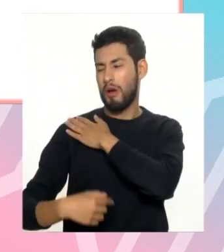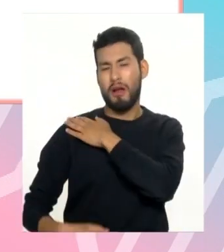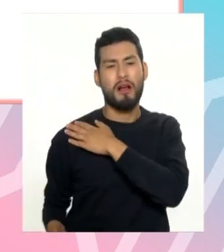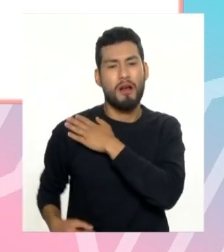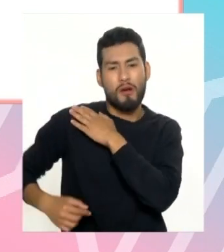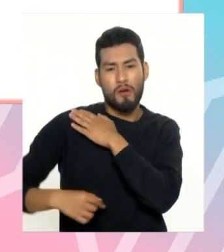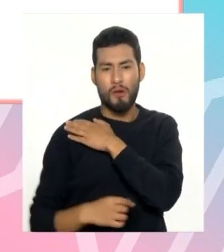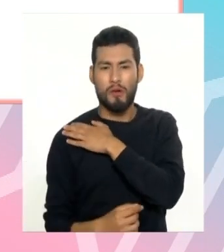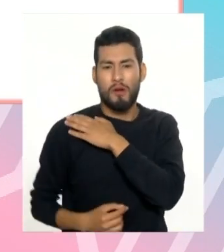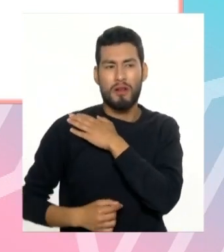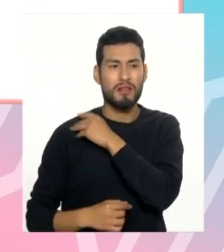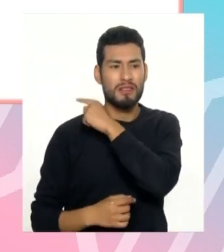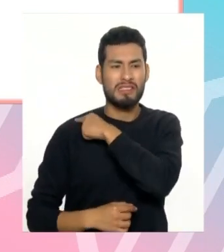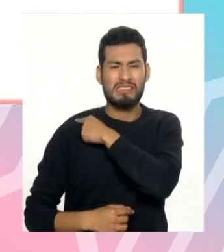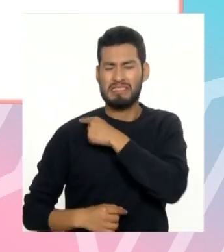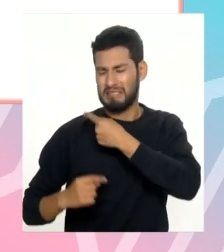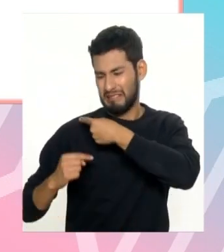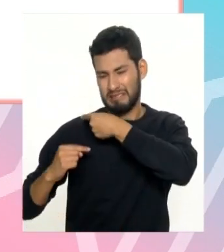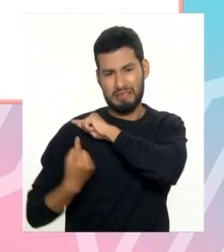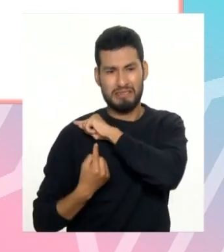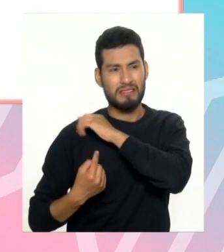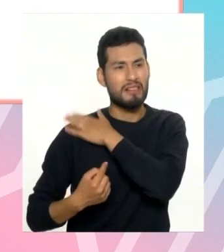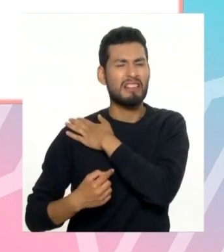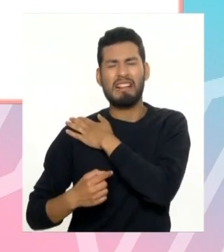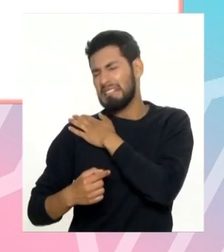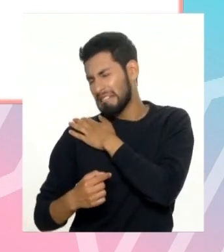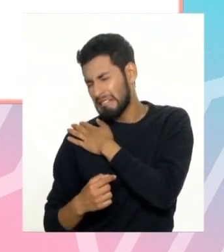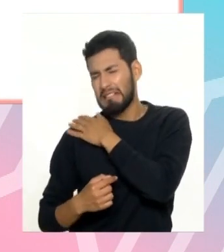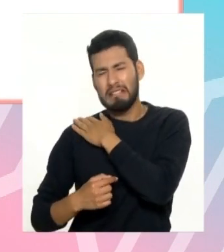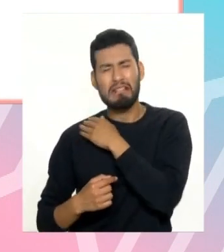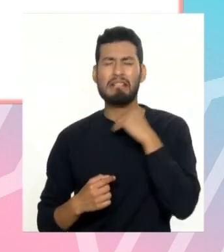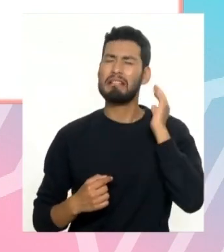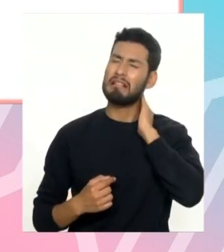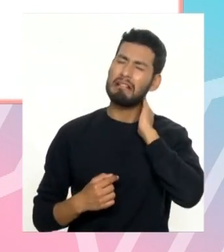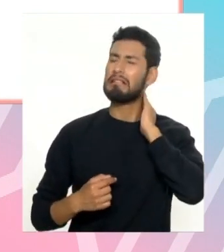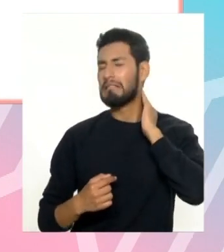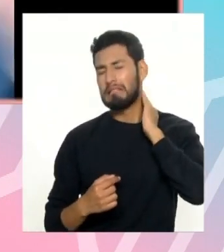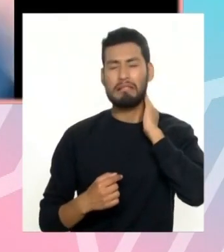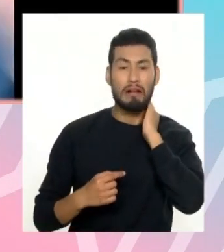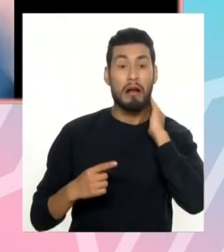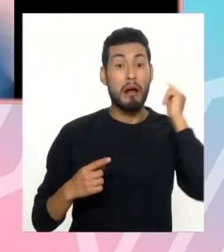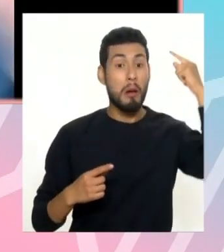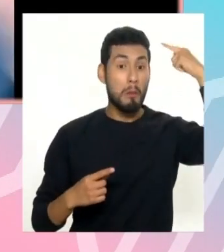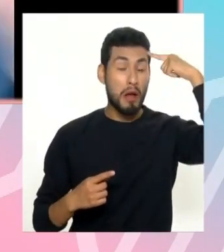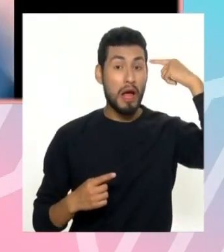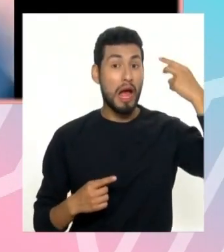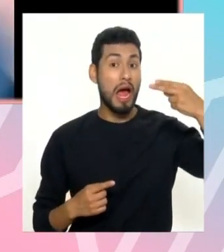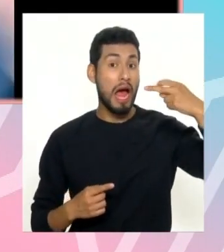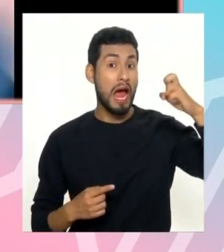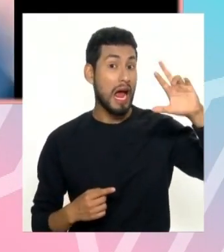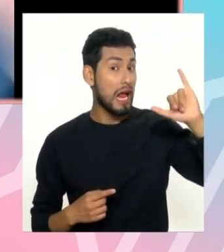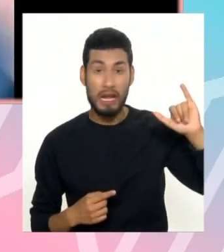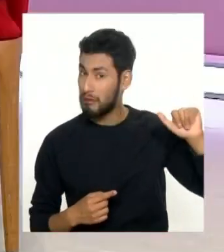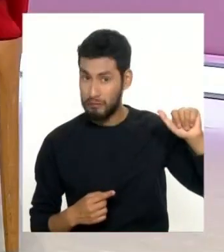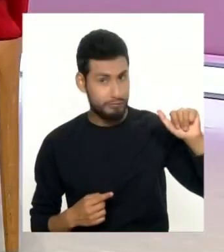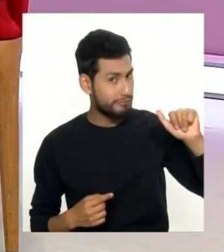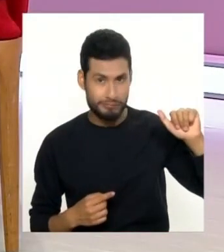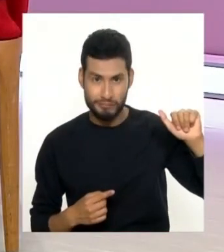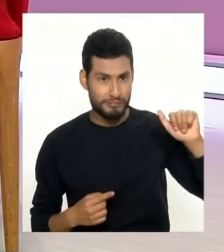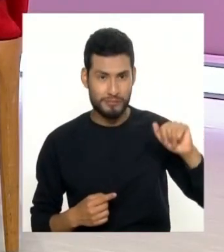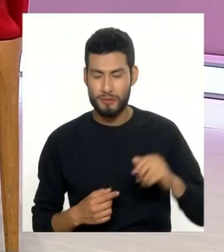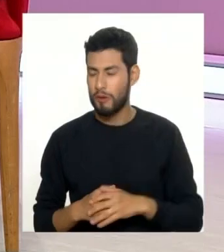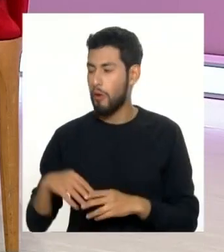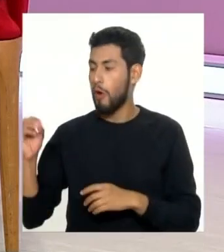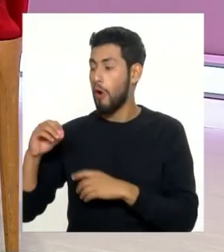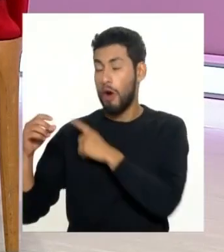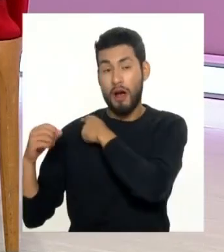veces tenemos esguinces en el hombro, el paciente aqueja de dolor cervical y el paciente piensa, tengo una hernia. O el desgaste de estas vértebras